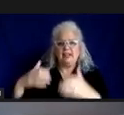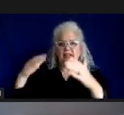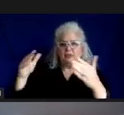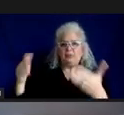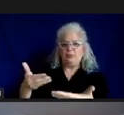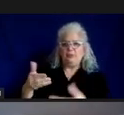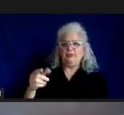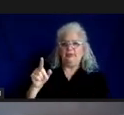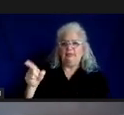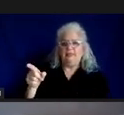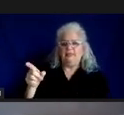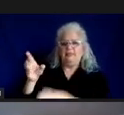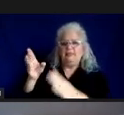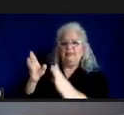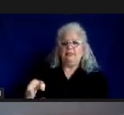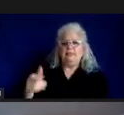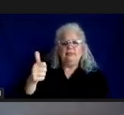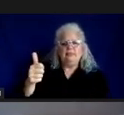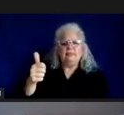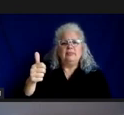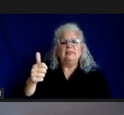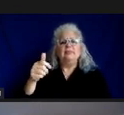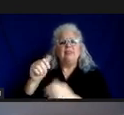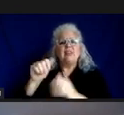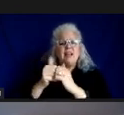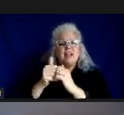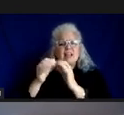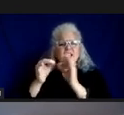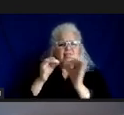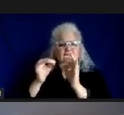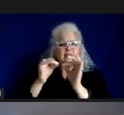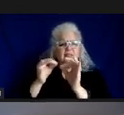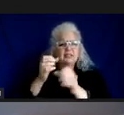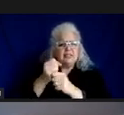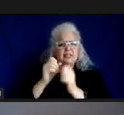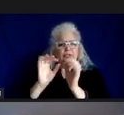access the interpretation.